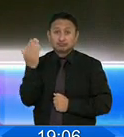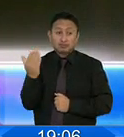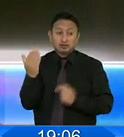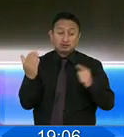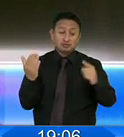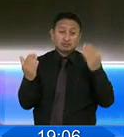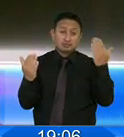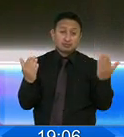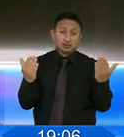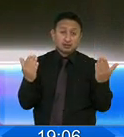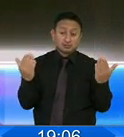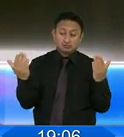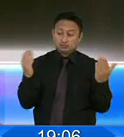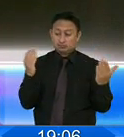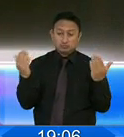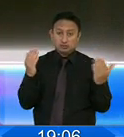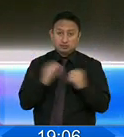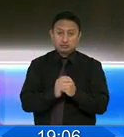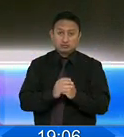que esté en el padrón. Es un proceso